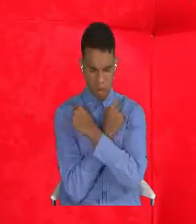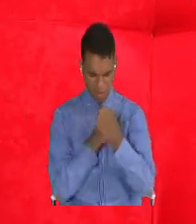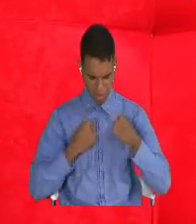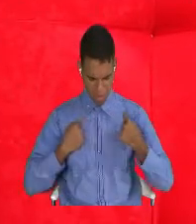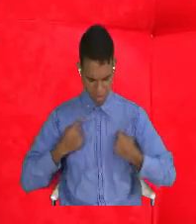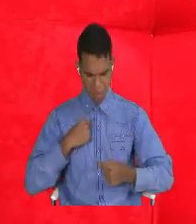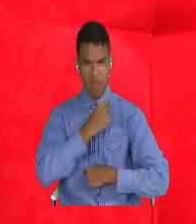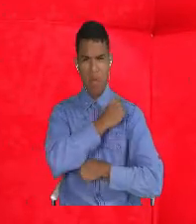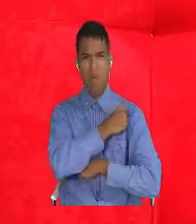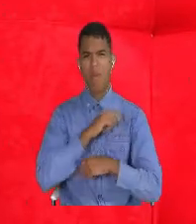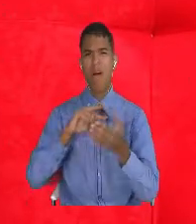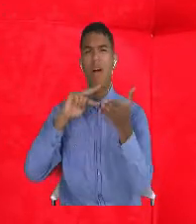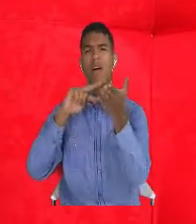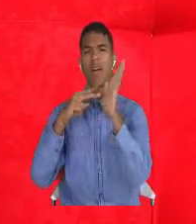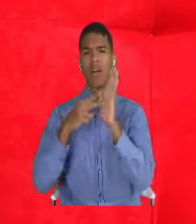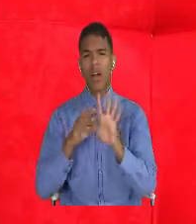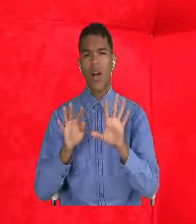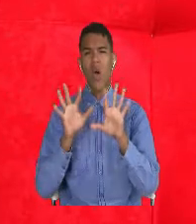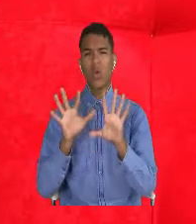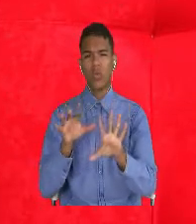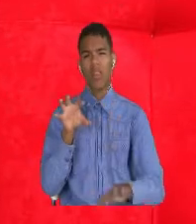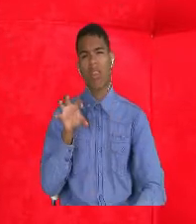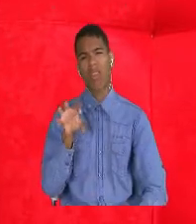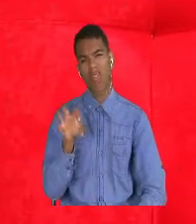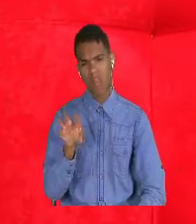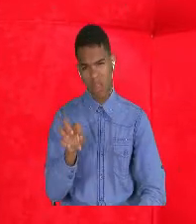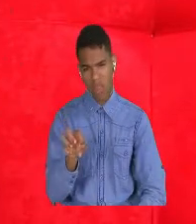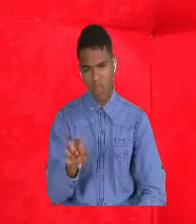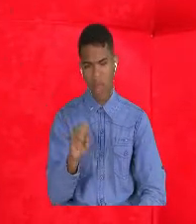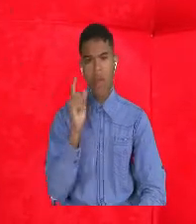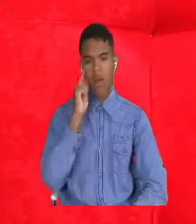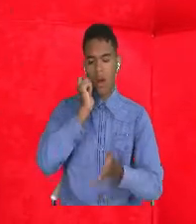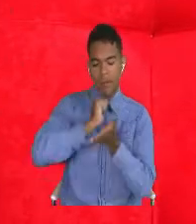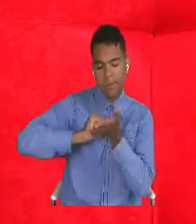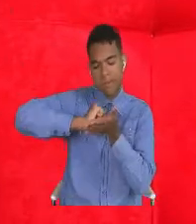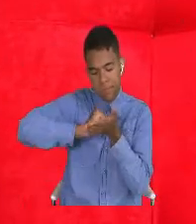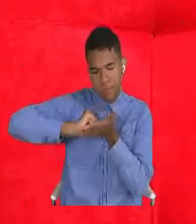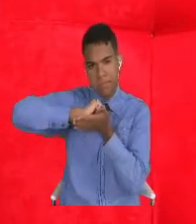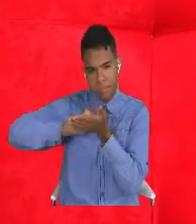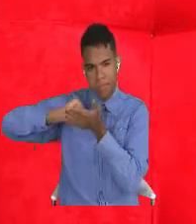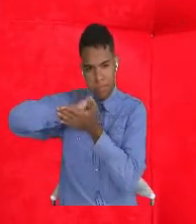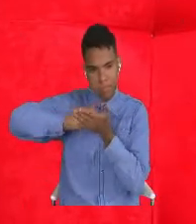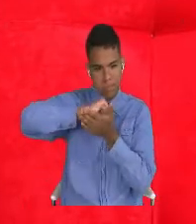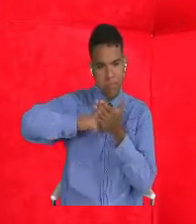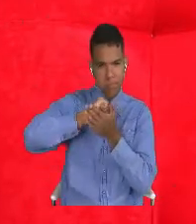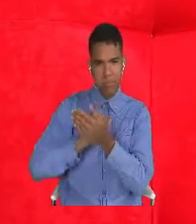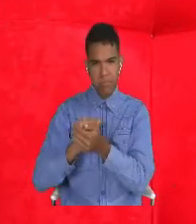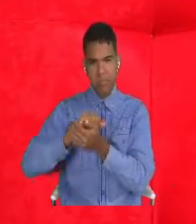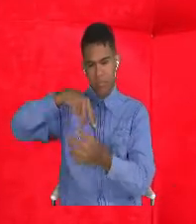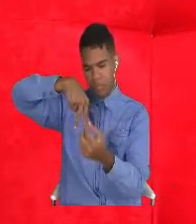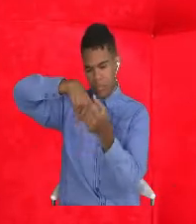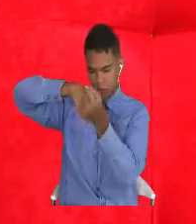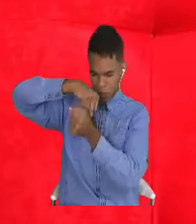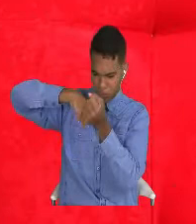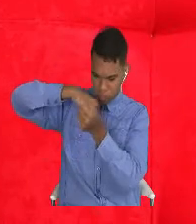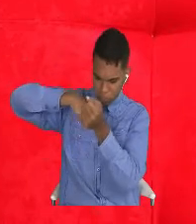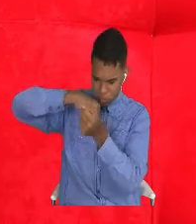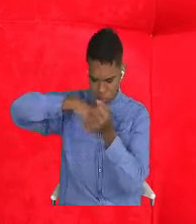bastante maltratada de la celulitis. Manejamos lo que es mesoterapias, masajes anticelulíticos, también manejamos